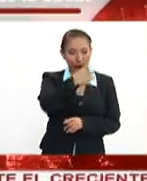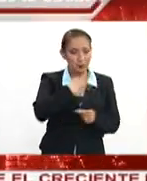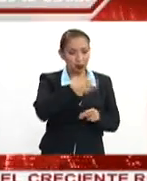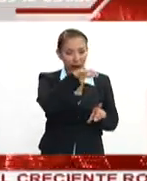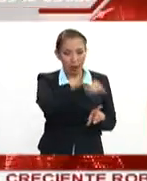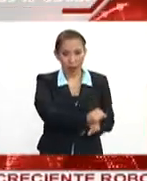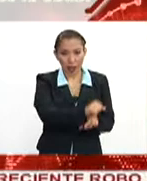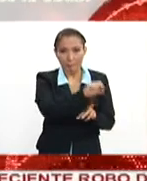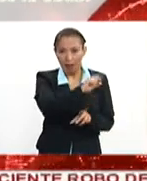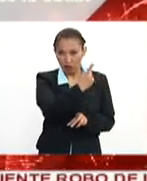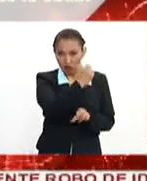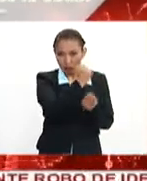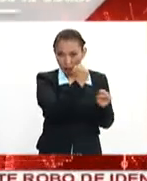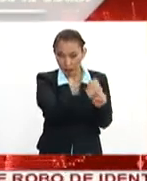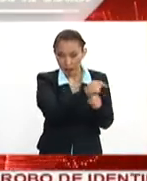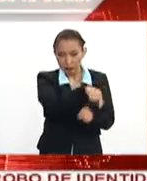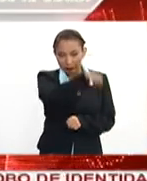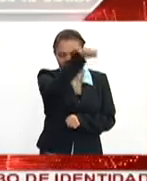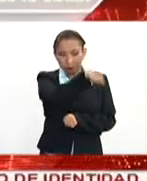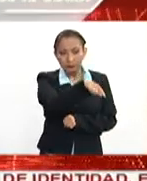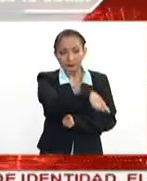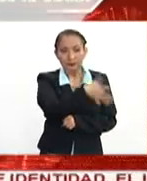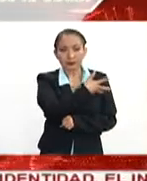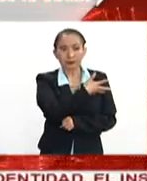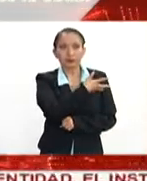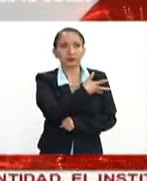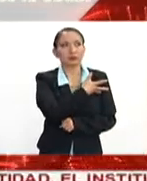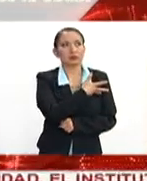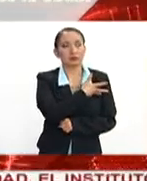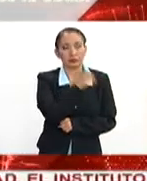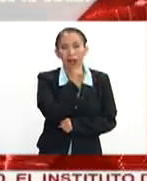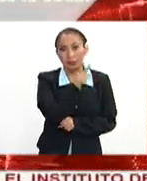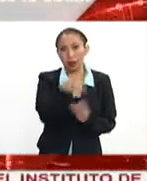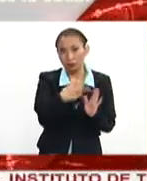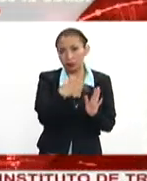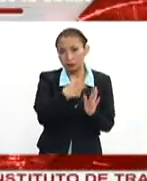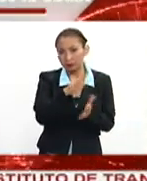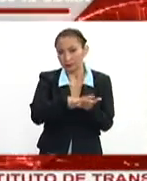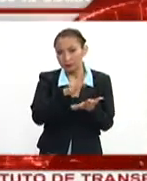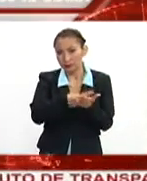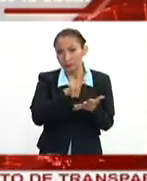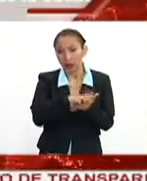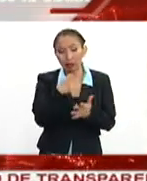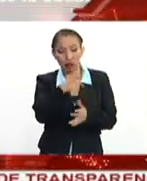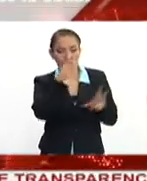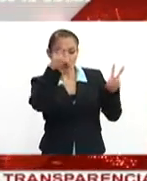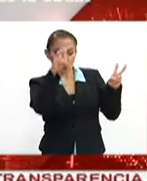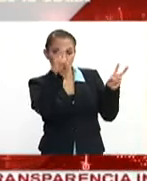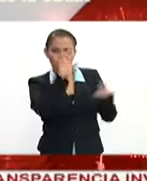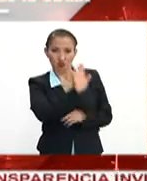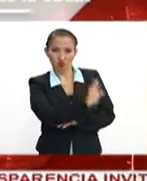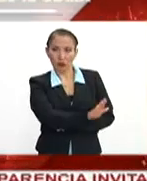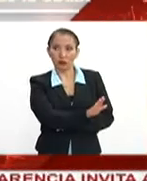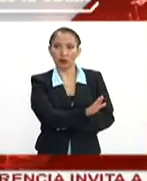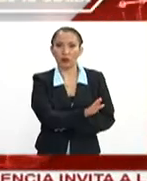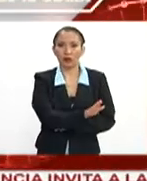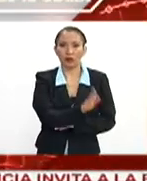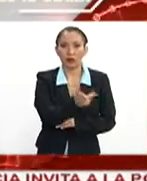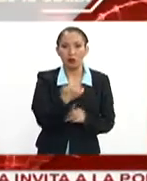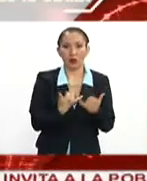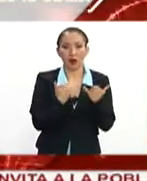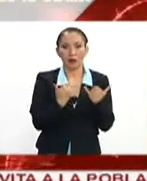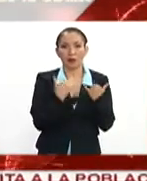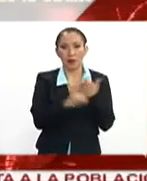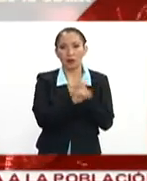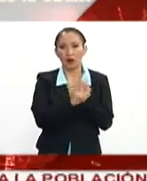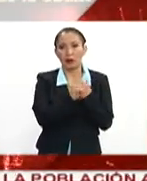fue detenida, la de 21 años, tiene también ingresos en la modalidad de adolescente